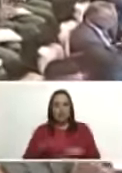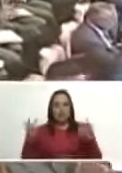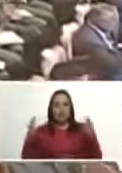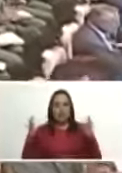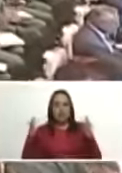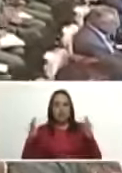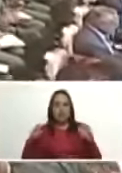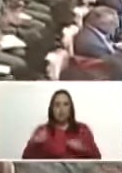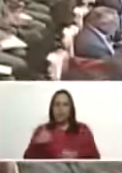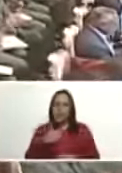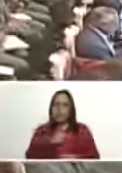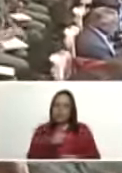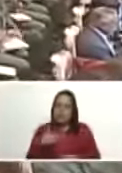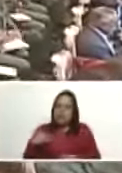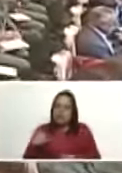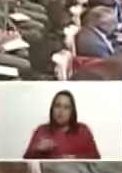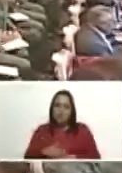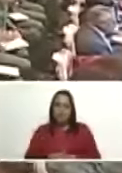Yo quisiera,